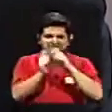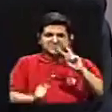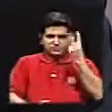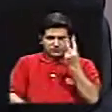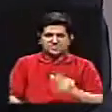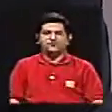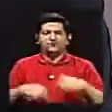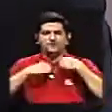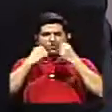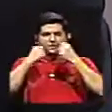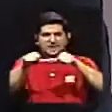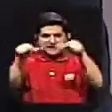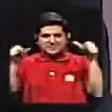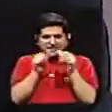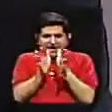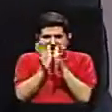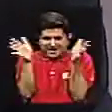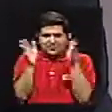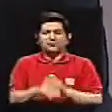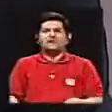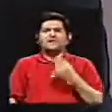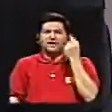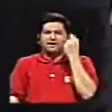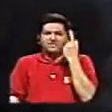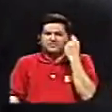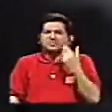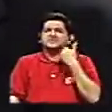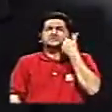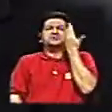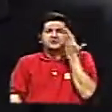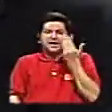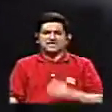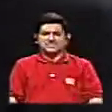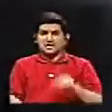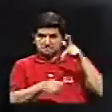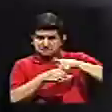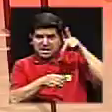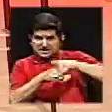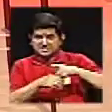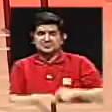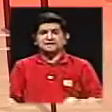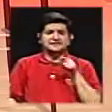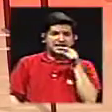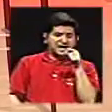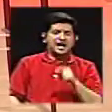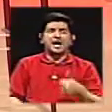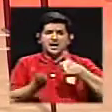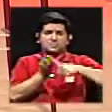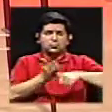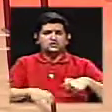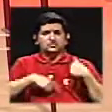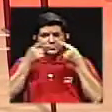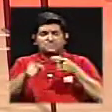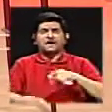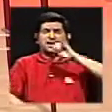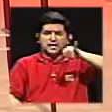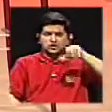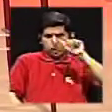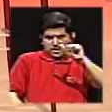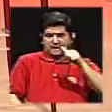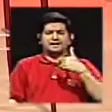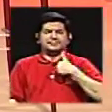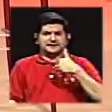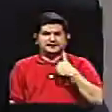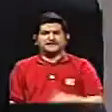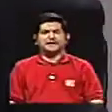público, es muy fácil entender que si se participa en el esfuerzo de llevar votos para Johnny Araya, se va